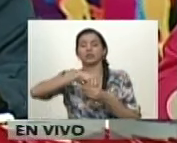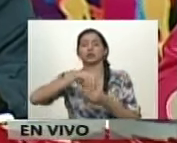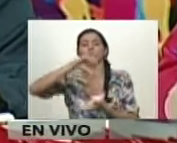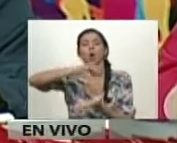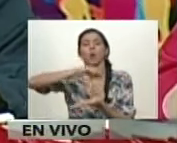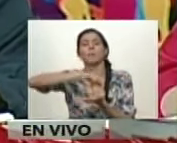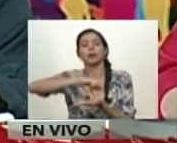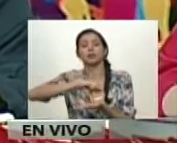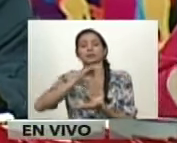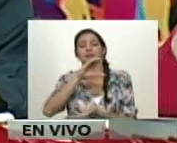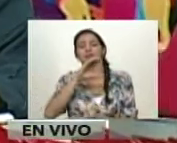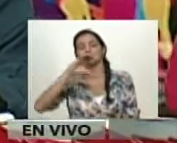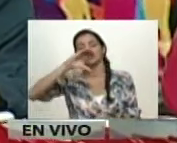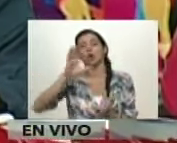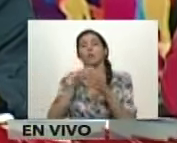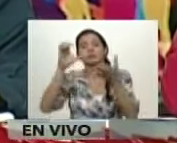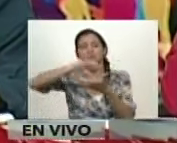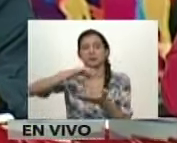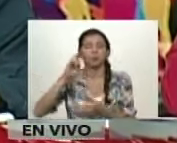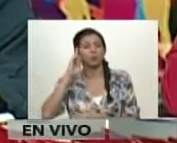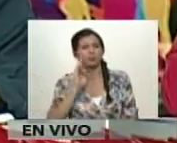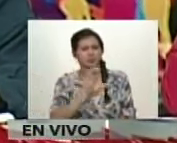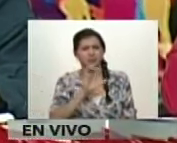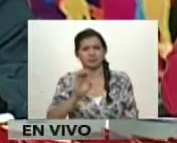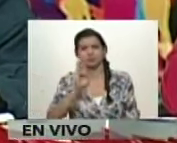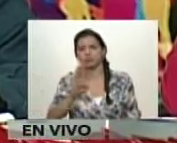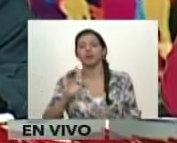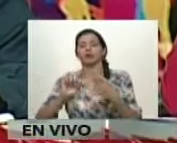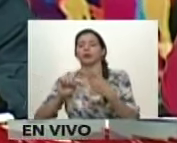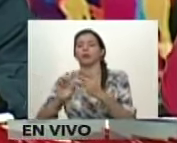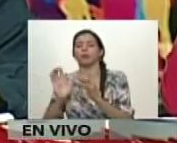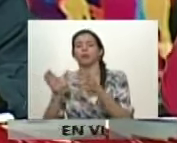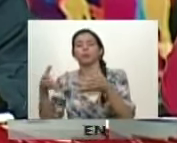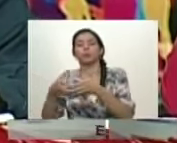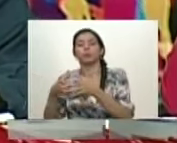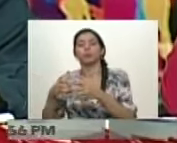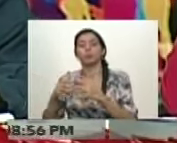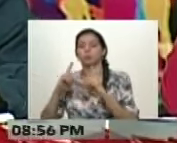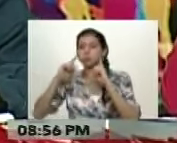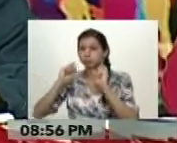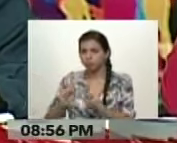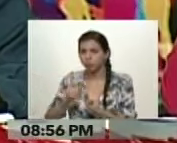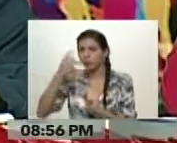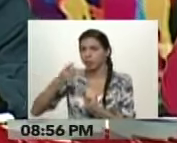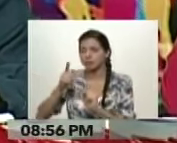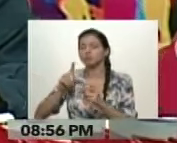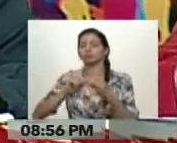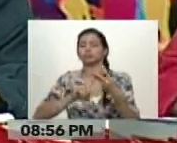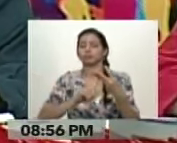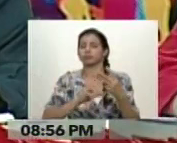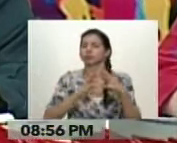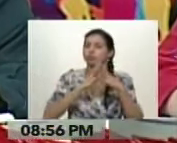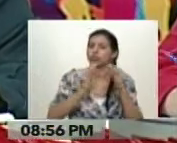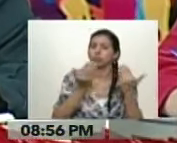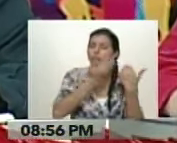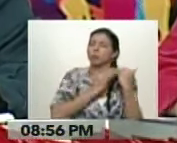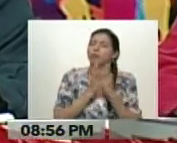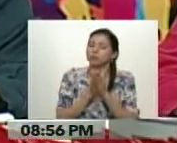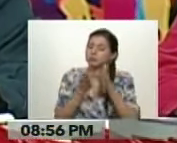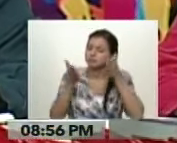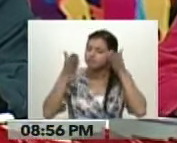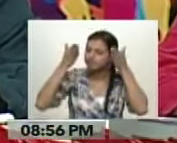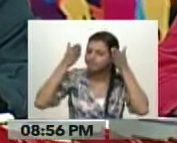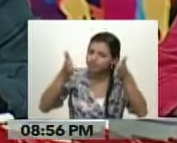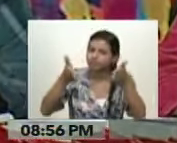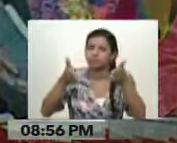la Dirección Nacional, en el Buró Político de Crisis, y a los responsables que he designado, dedicación total,